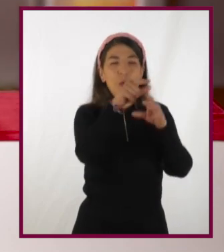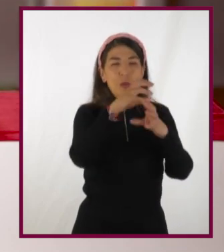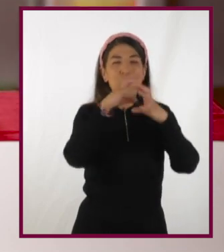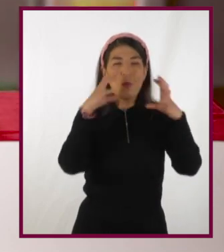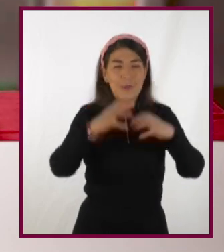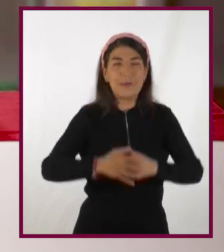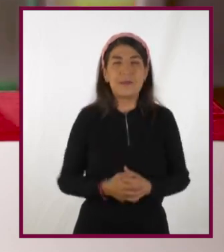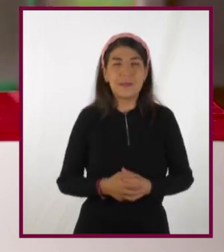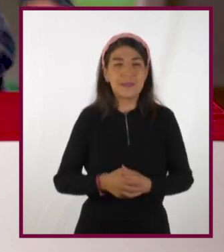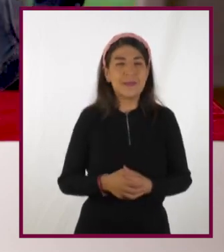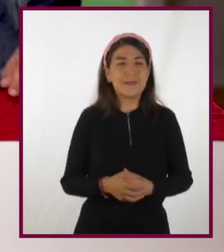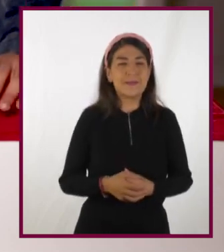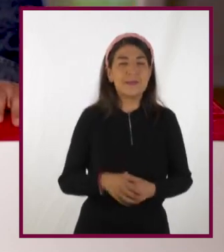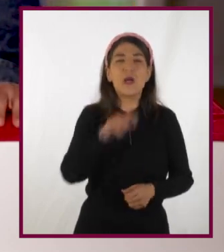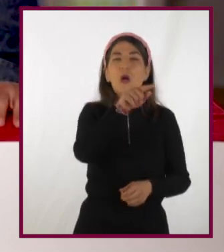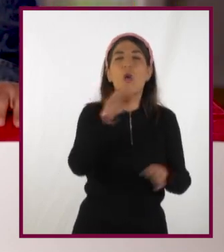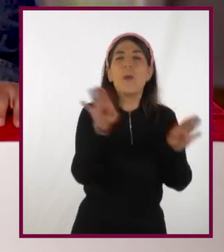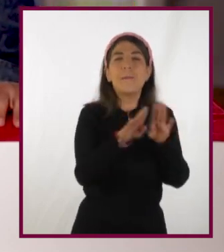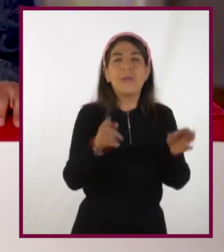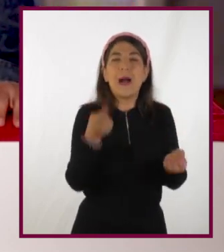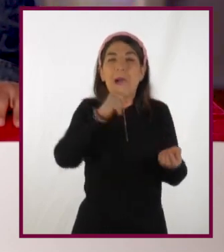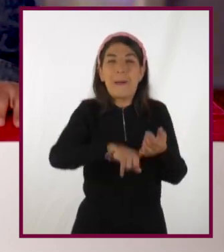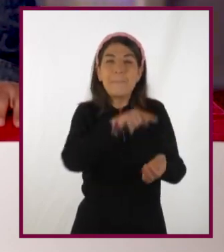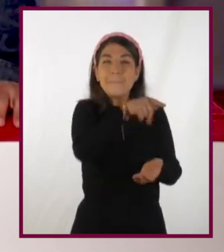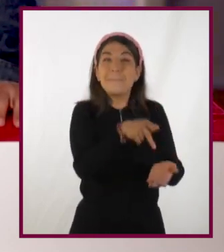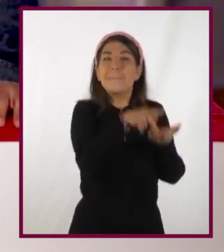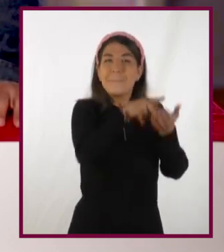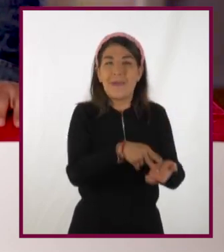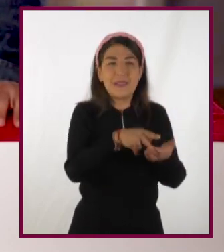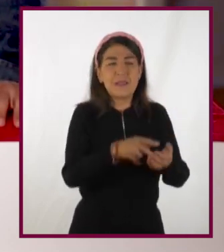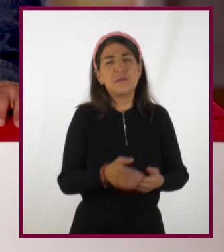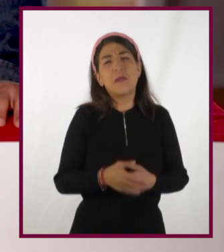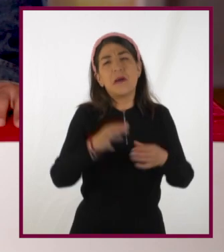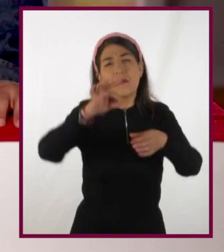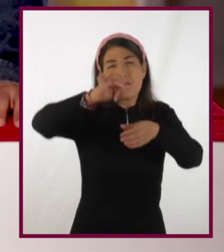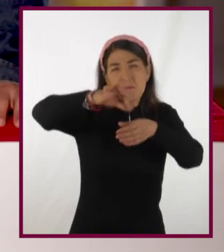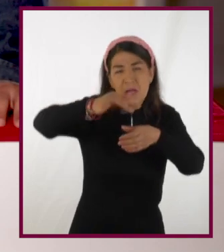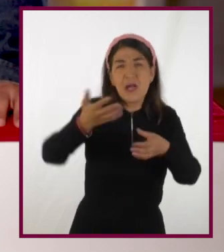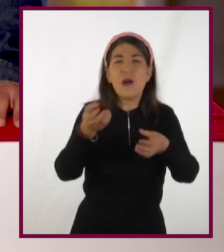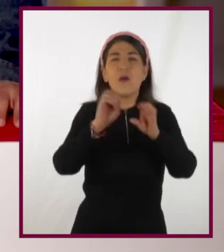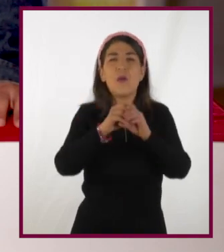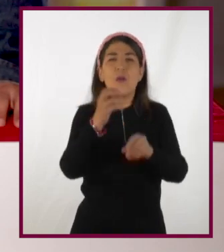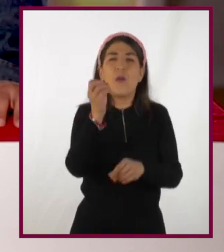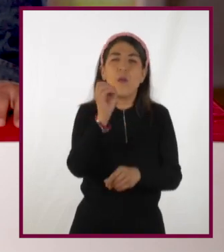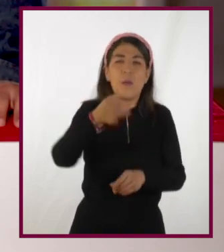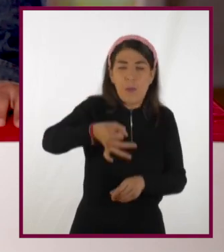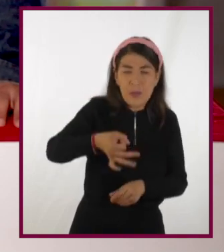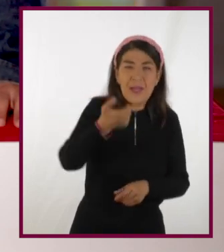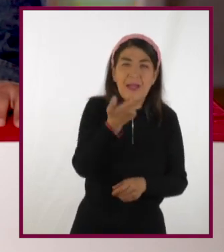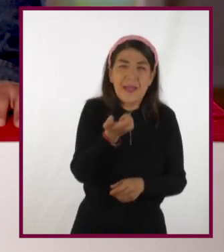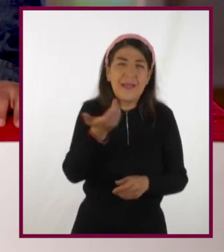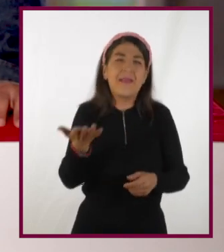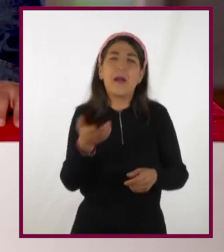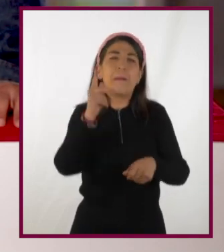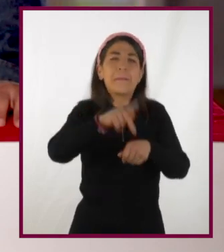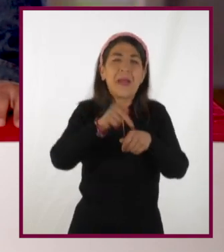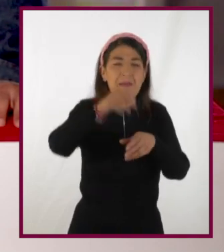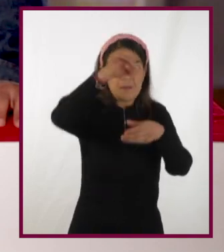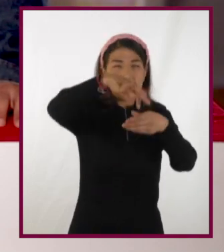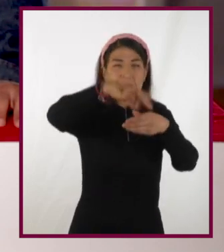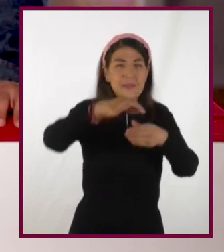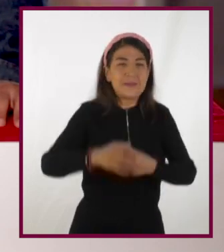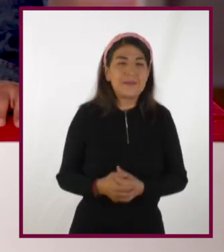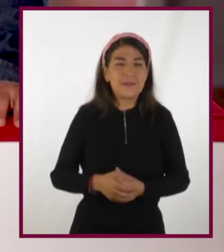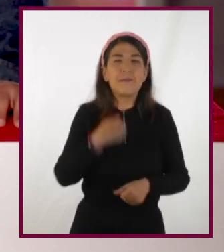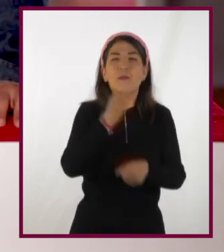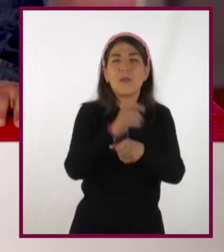bien. Le metemos algo que haga que el globo tenga más peso. Puede ser una tuerca, una rondana, una moneda o pequeñas piedras. En